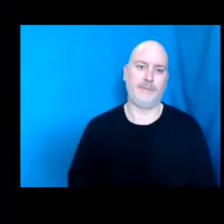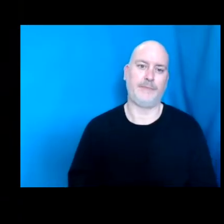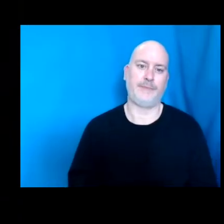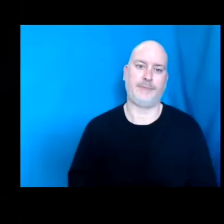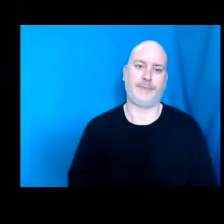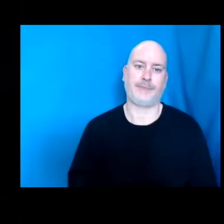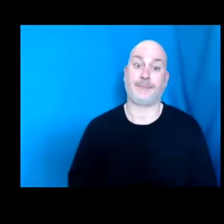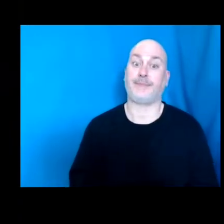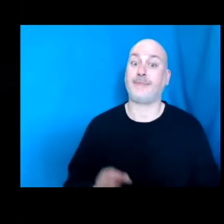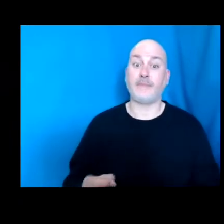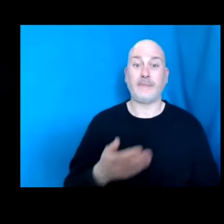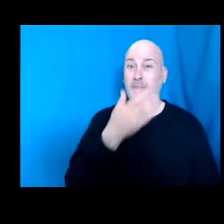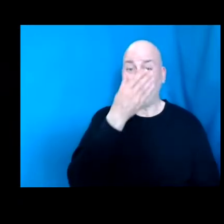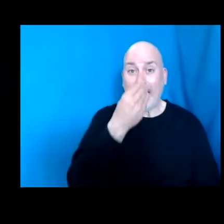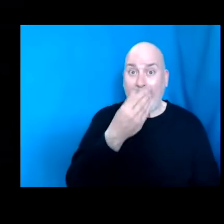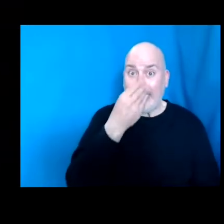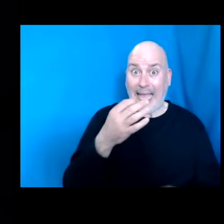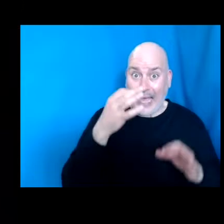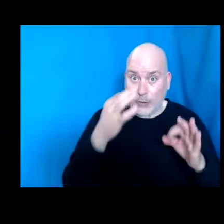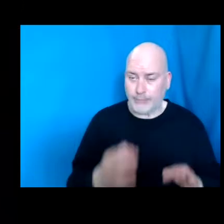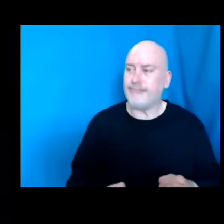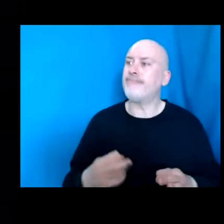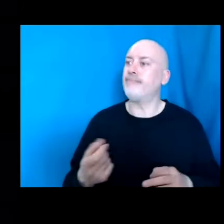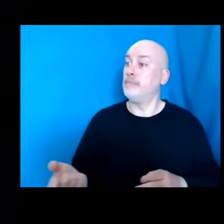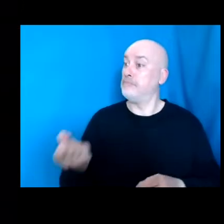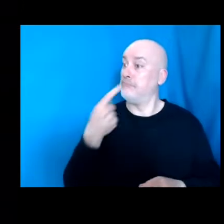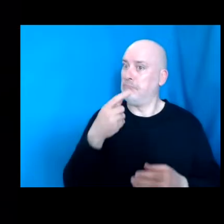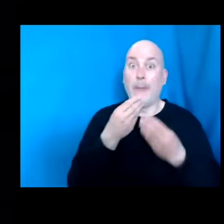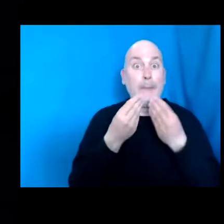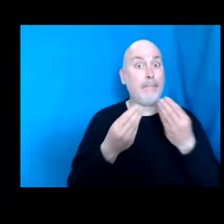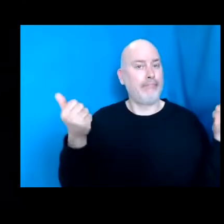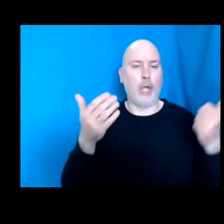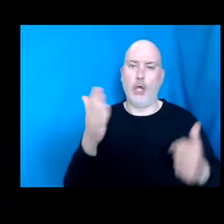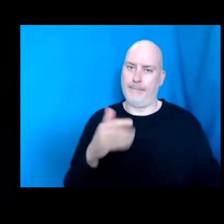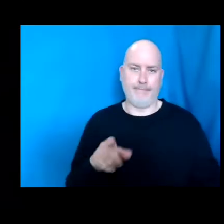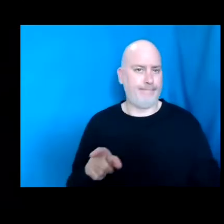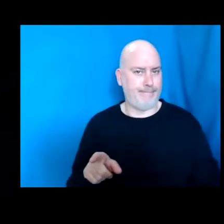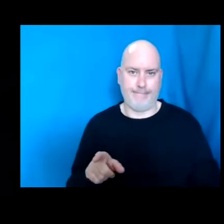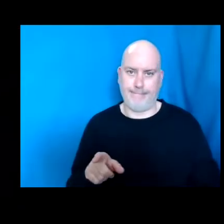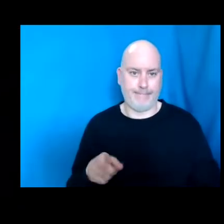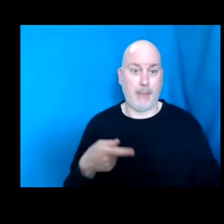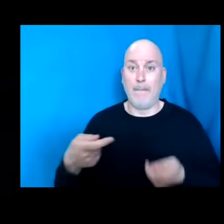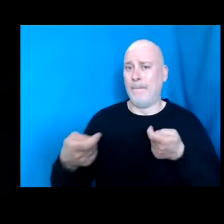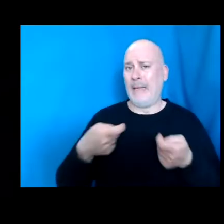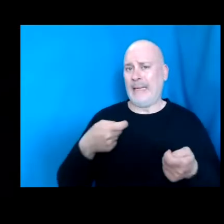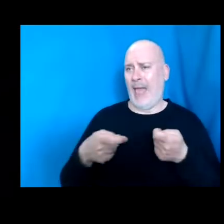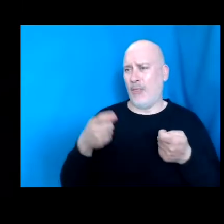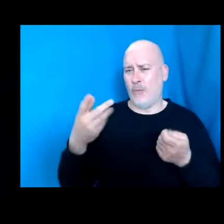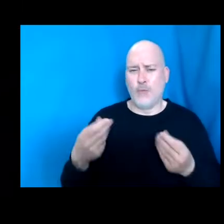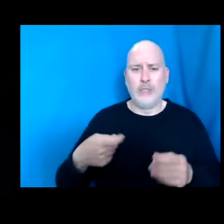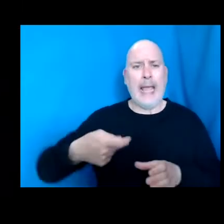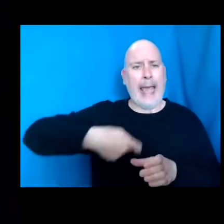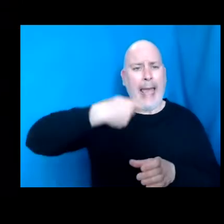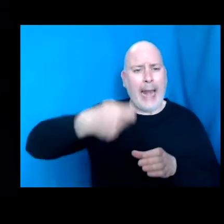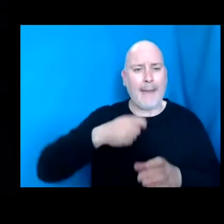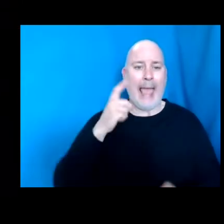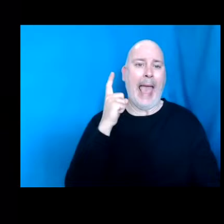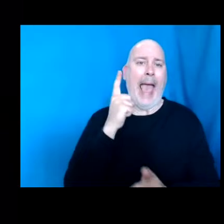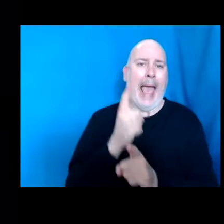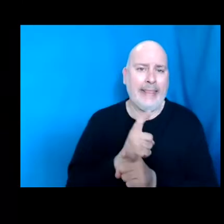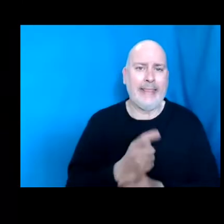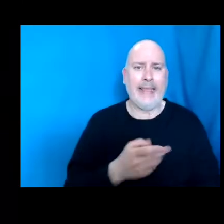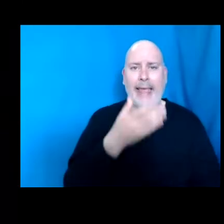No existen medicamentos que vayan a curar los catarros. De hecho, en el mercado hay muchos jarabes